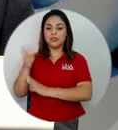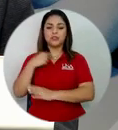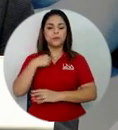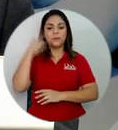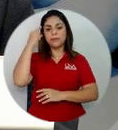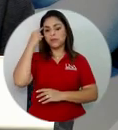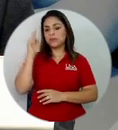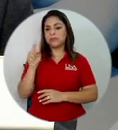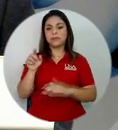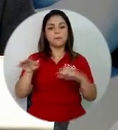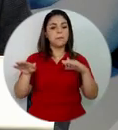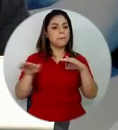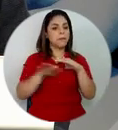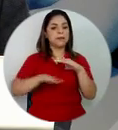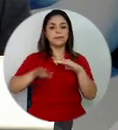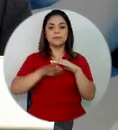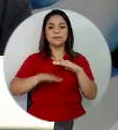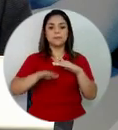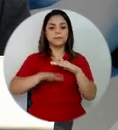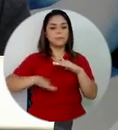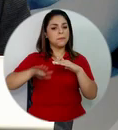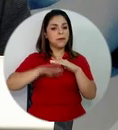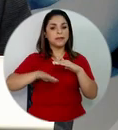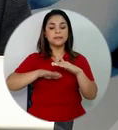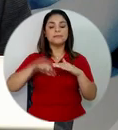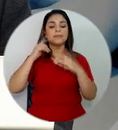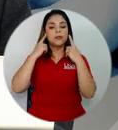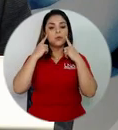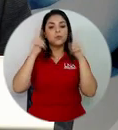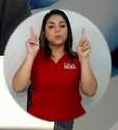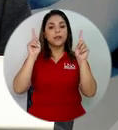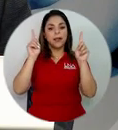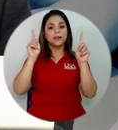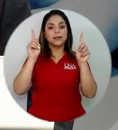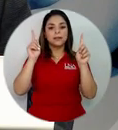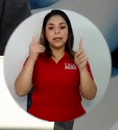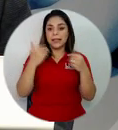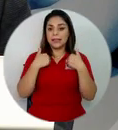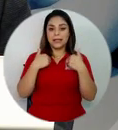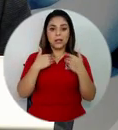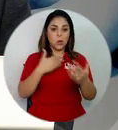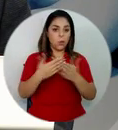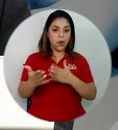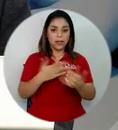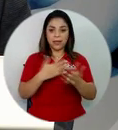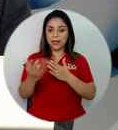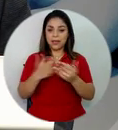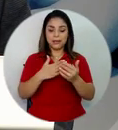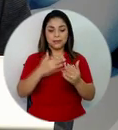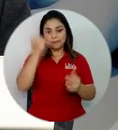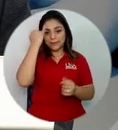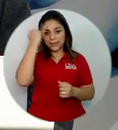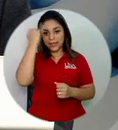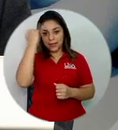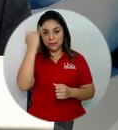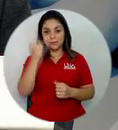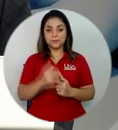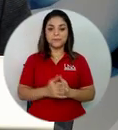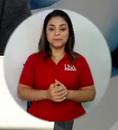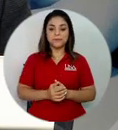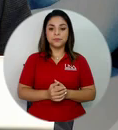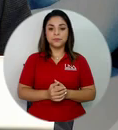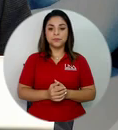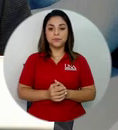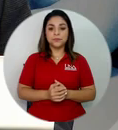que yo las considero que son como base para poder plantear cualquier iniciativa